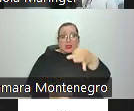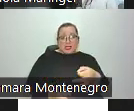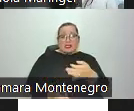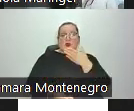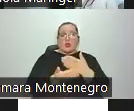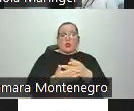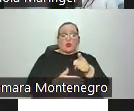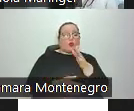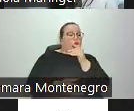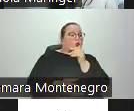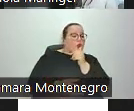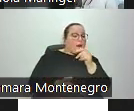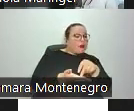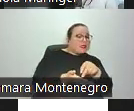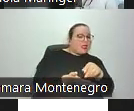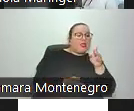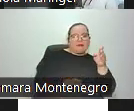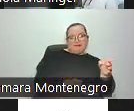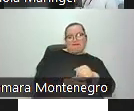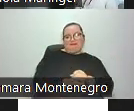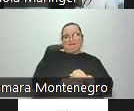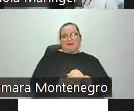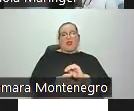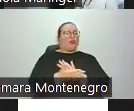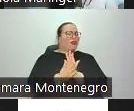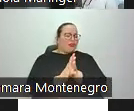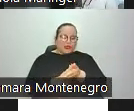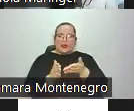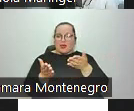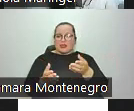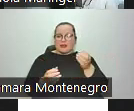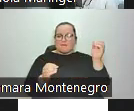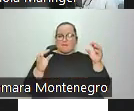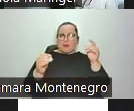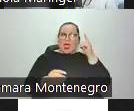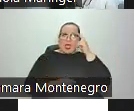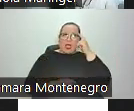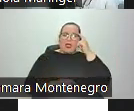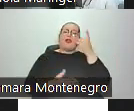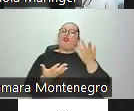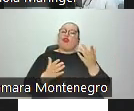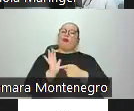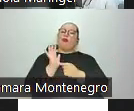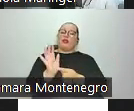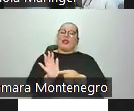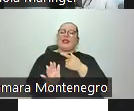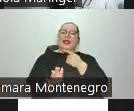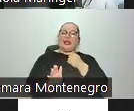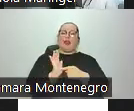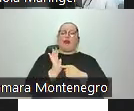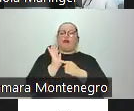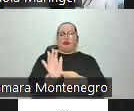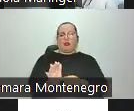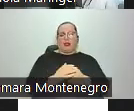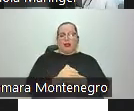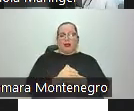no estás presente. Todo esto te va dando luces de cómo mostrarte y qué quieres mostrar. Y vamos